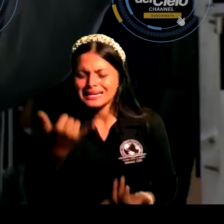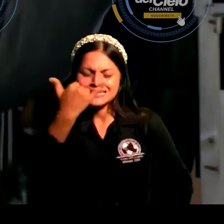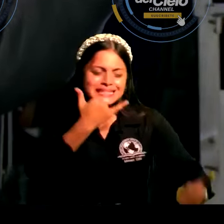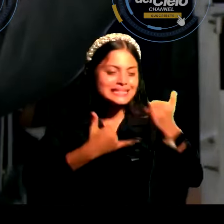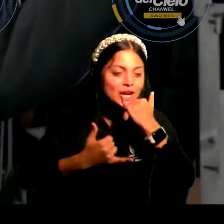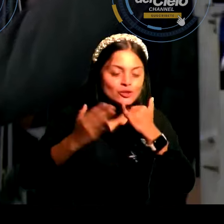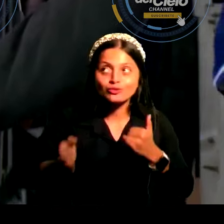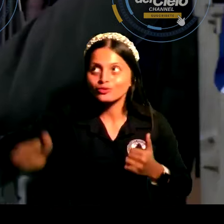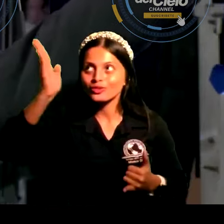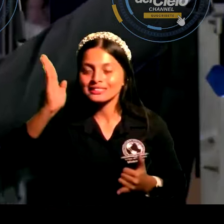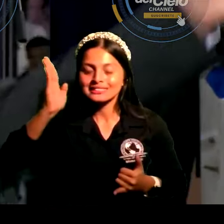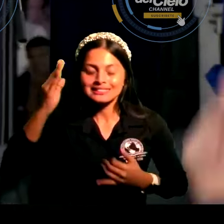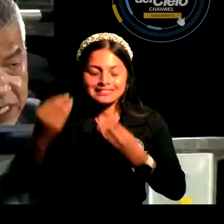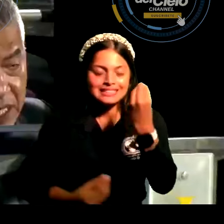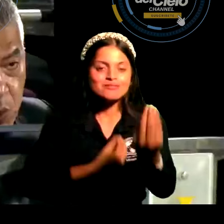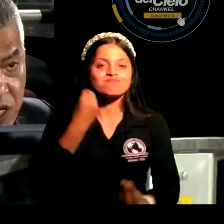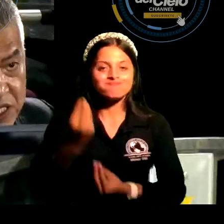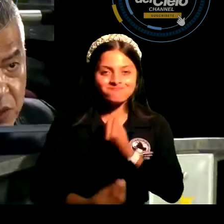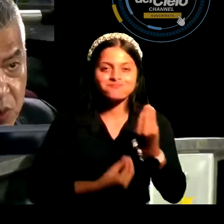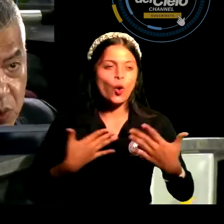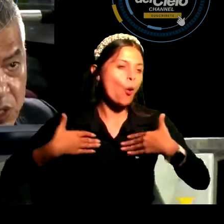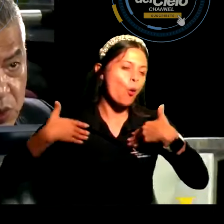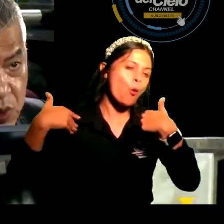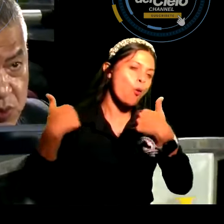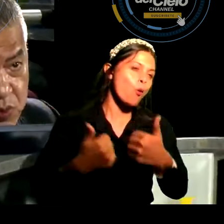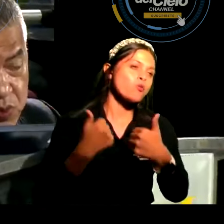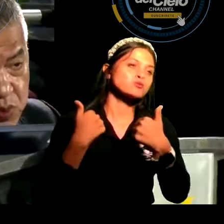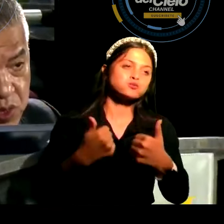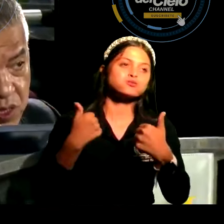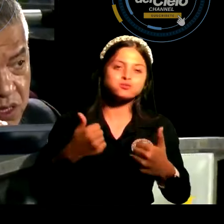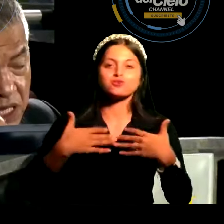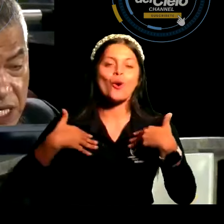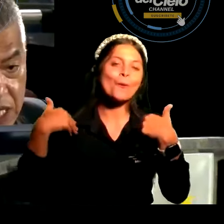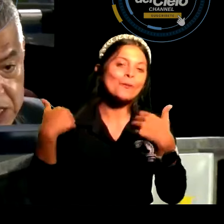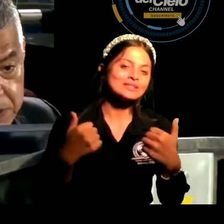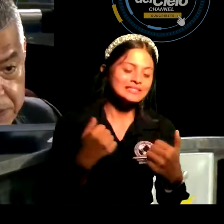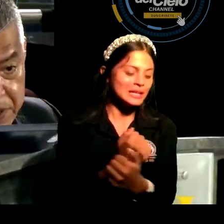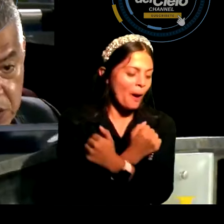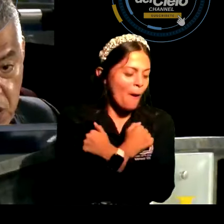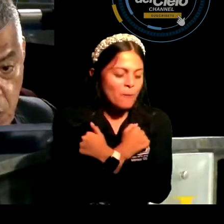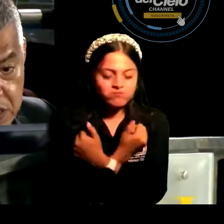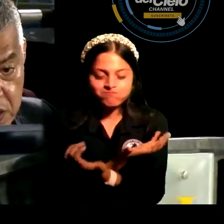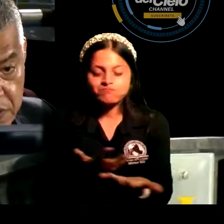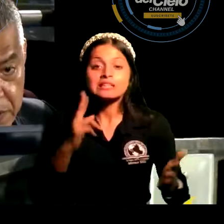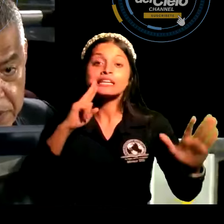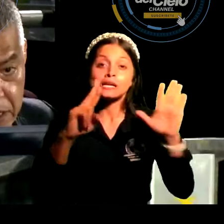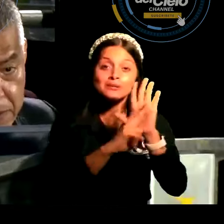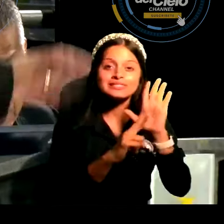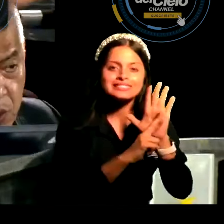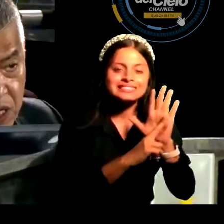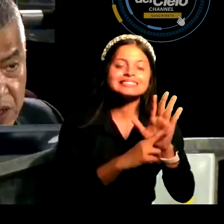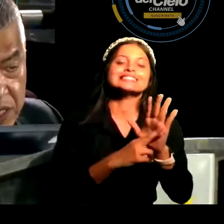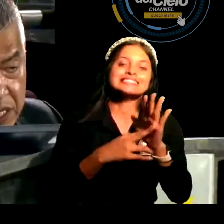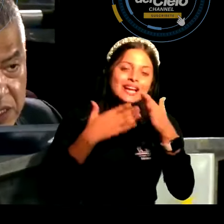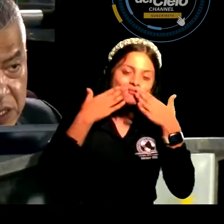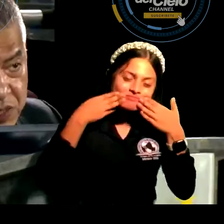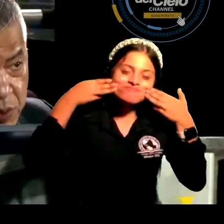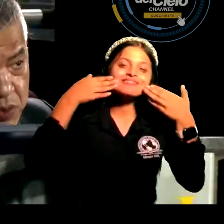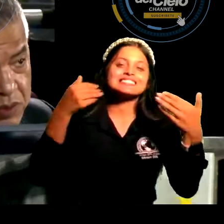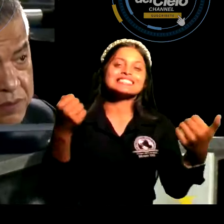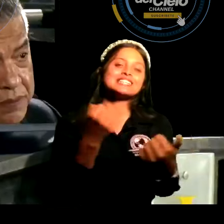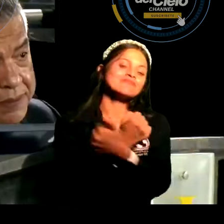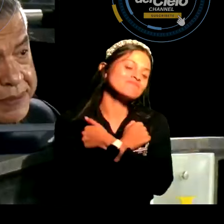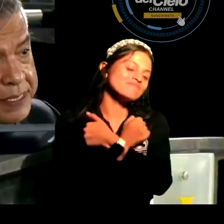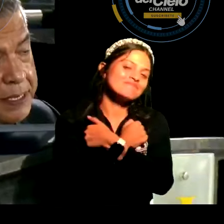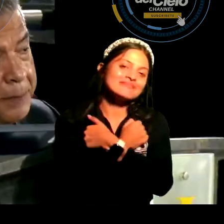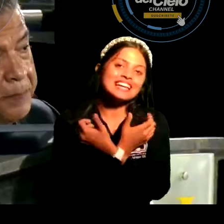de bondad. Dios preparó una respuesta de amor. Y esa respuesta de bondad y de amor se llama